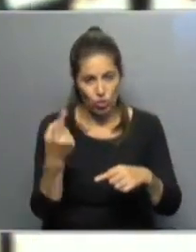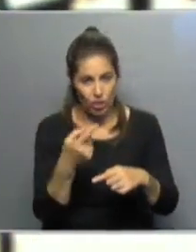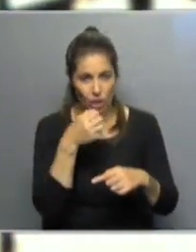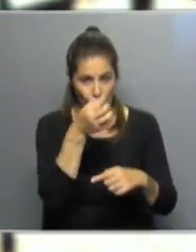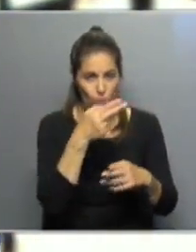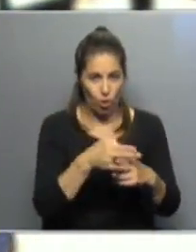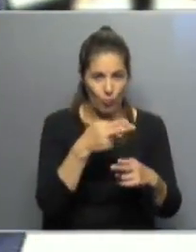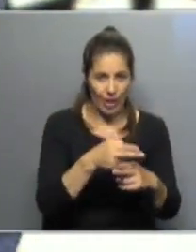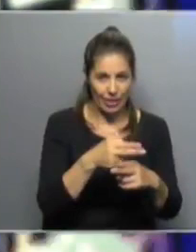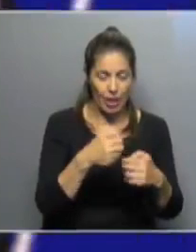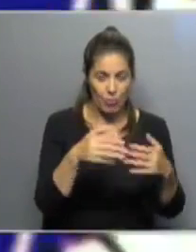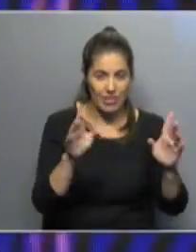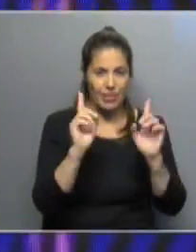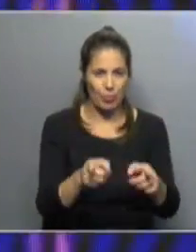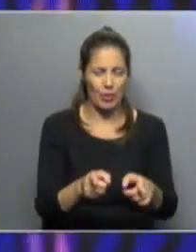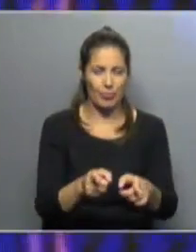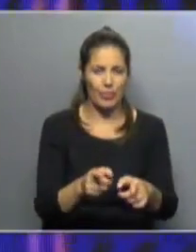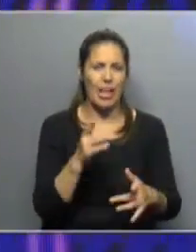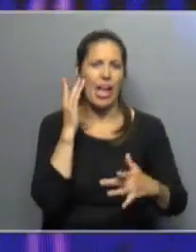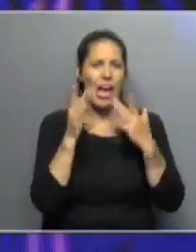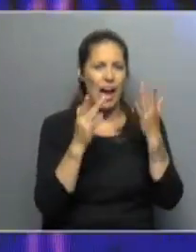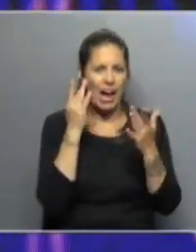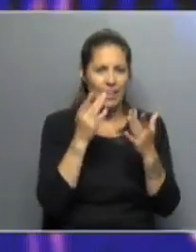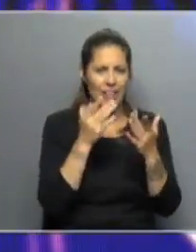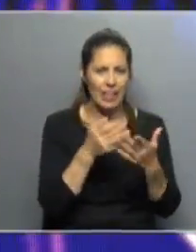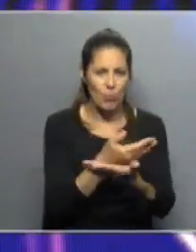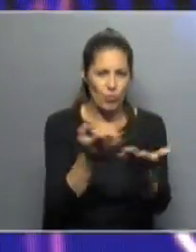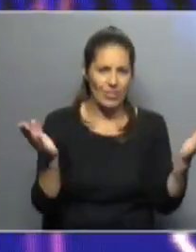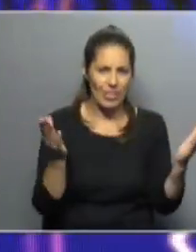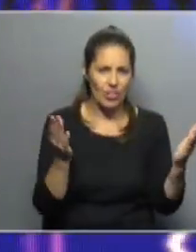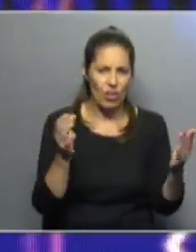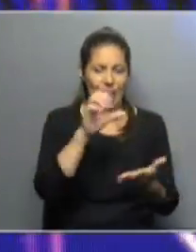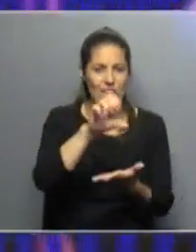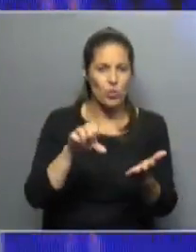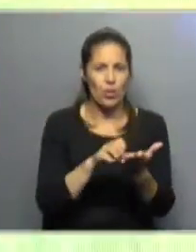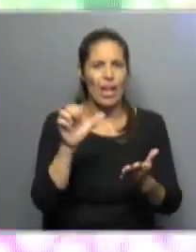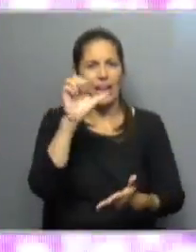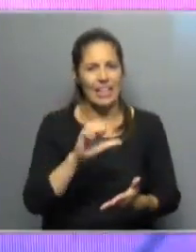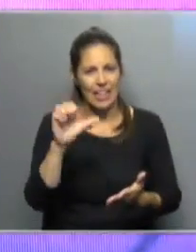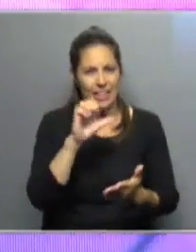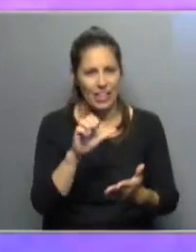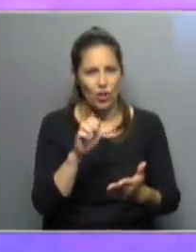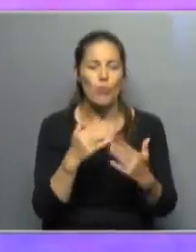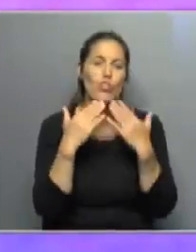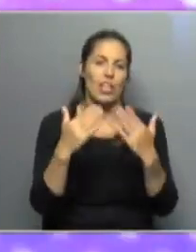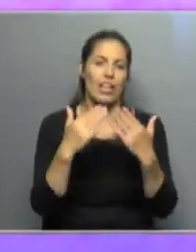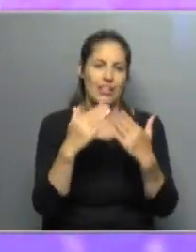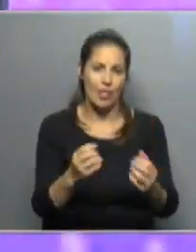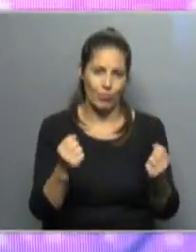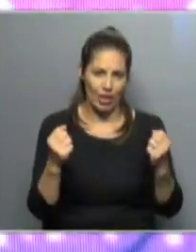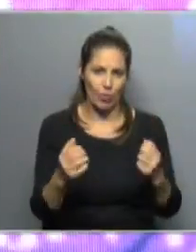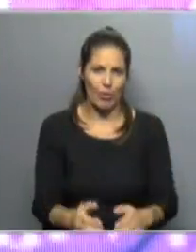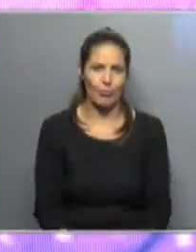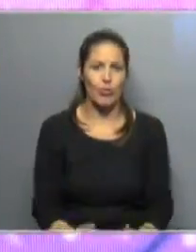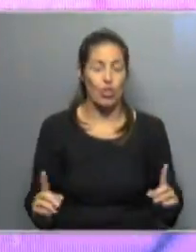nombraste, empiezan a funcionar las demás salas. El arte refrescando la ciudad en enero y refrescando nuestro sentir. Gracias, Carlos. Gracias. Vamos arriba, a ustedes.